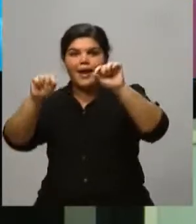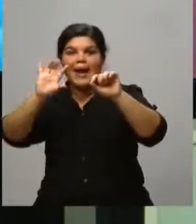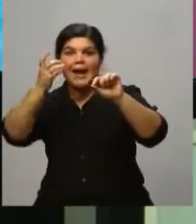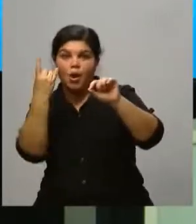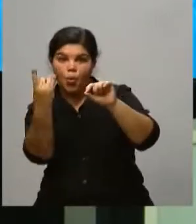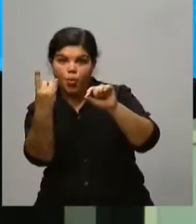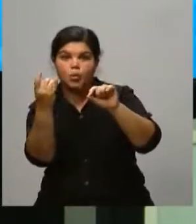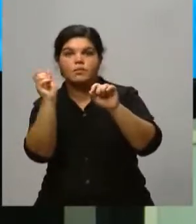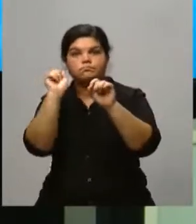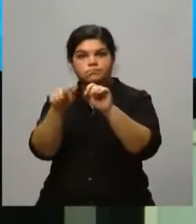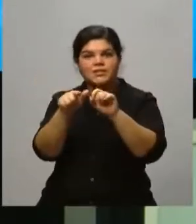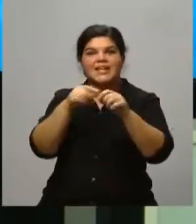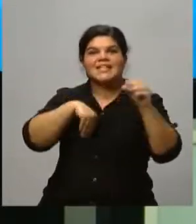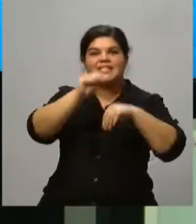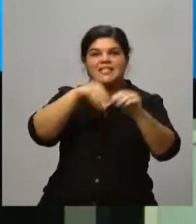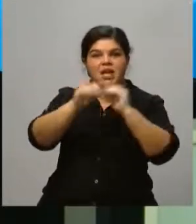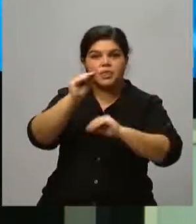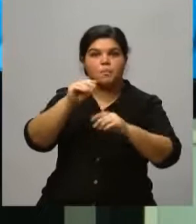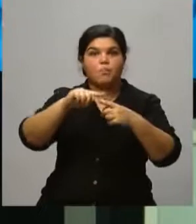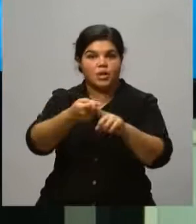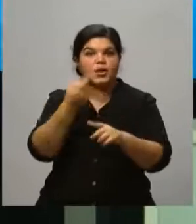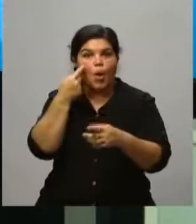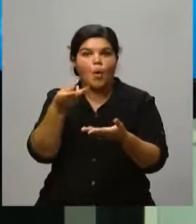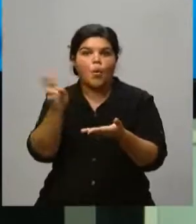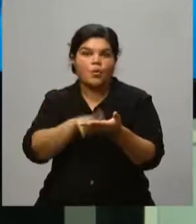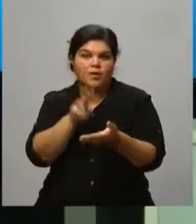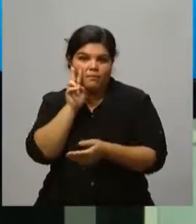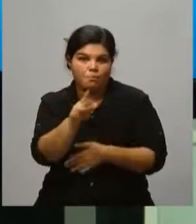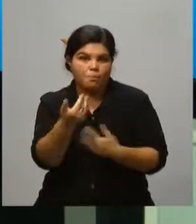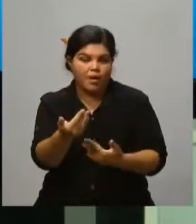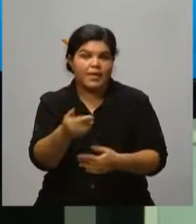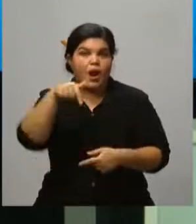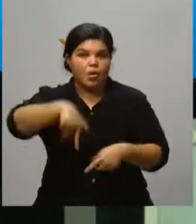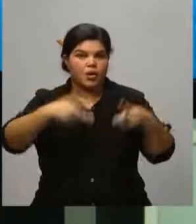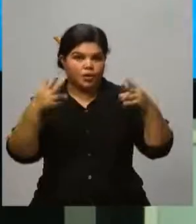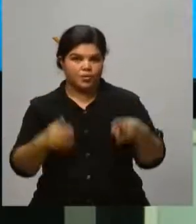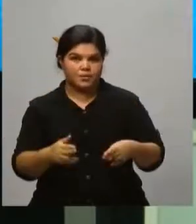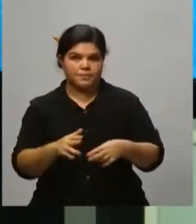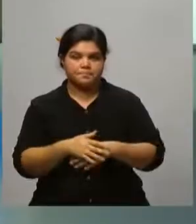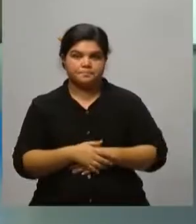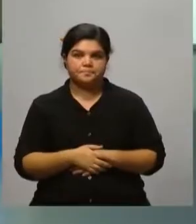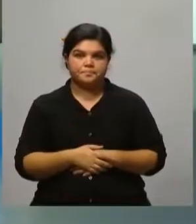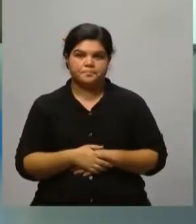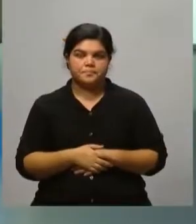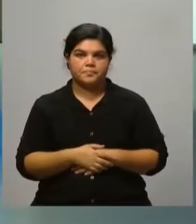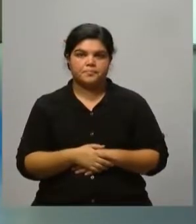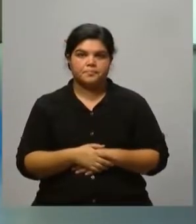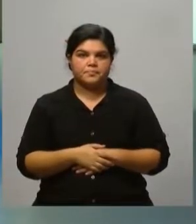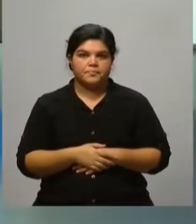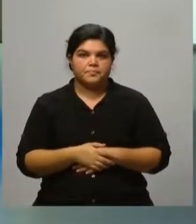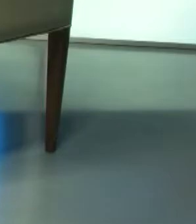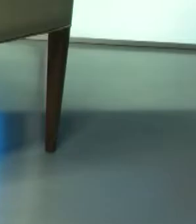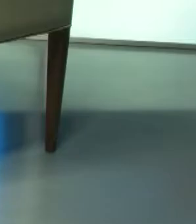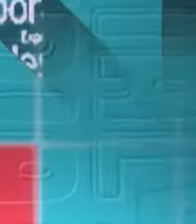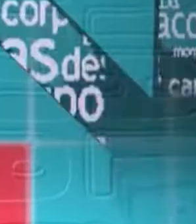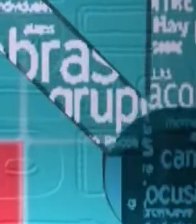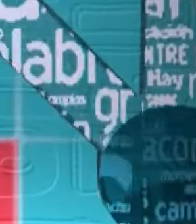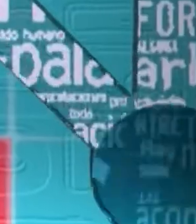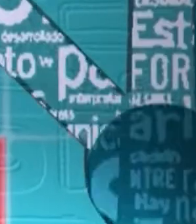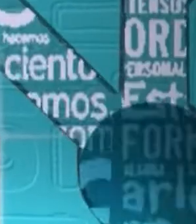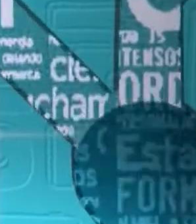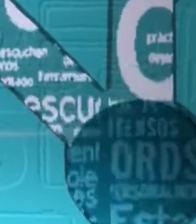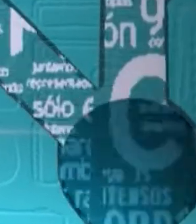Bullrich, el caso de Rodríguez Larreta, que están viendo a ver quién tiene más llegada para ser el